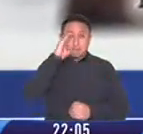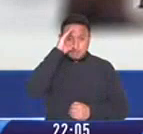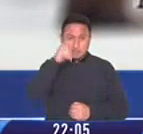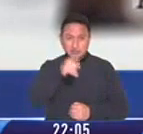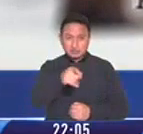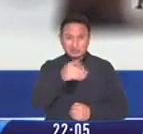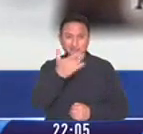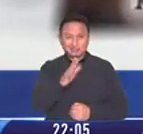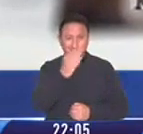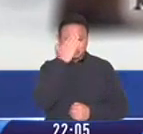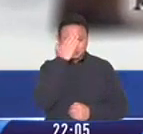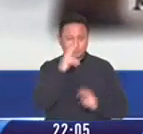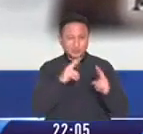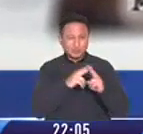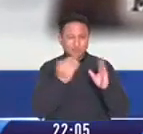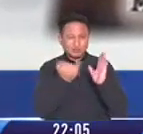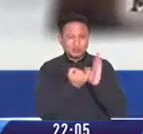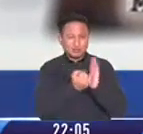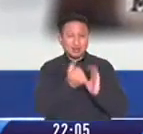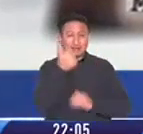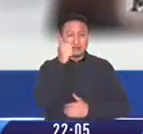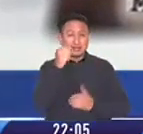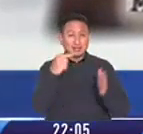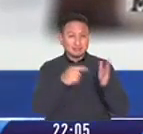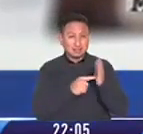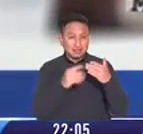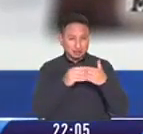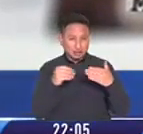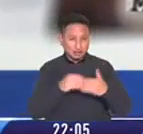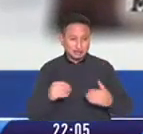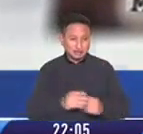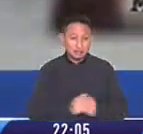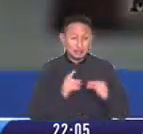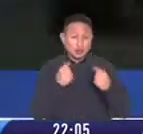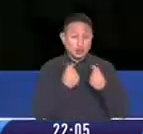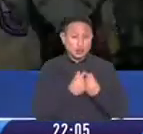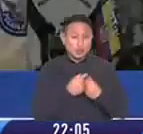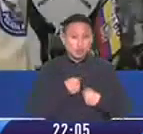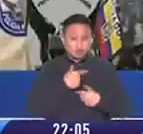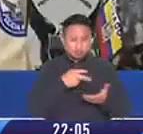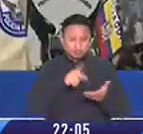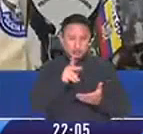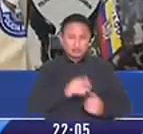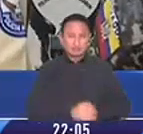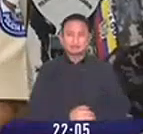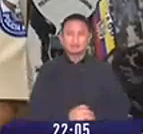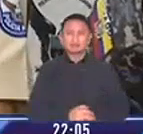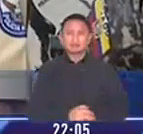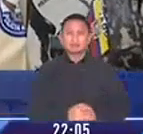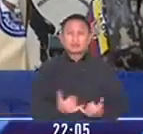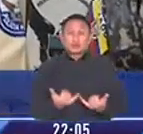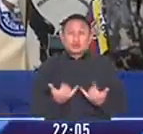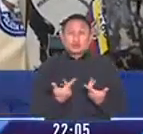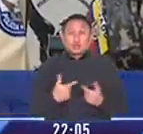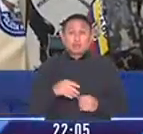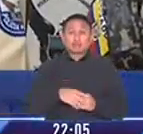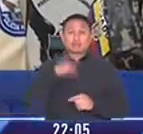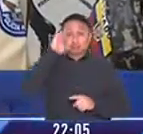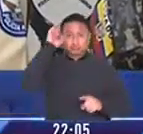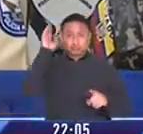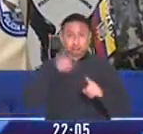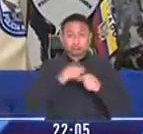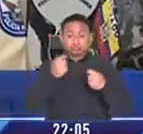tenemos bien identificado, $10,000 por su cabeza y su grupo de motorizados. En este momento aquellos panfletos que han